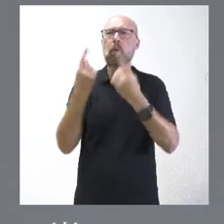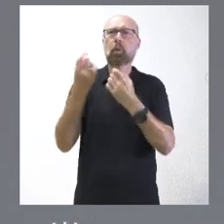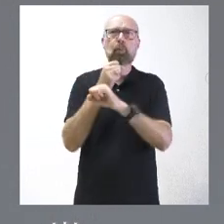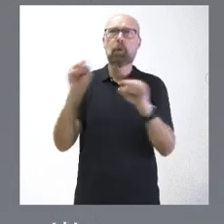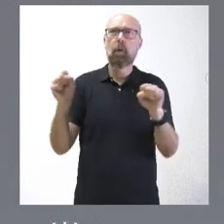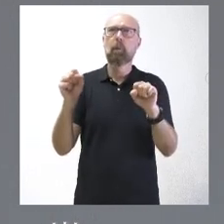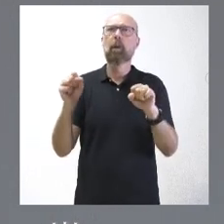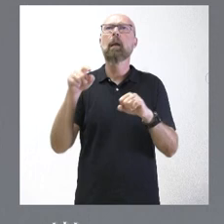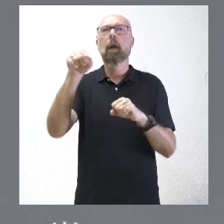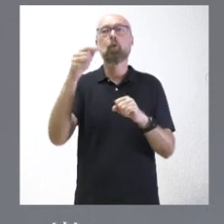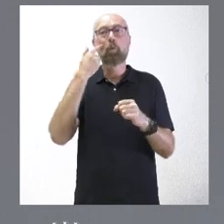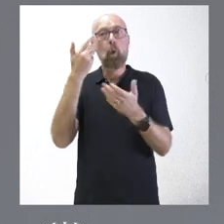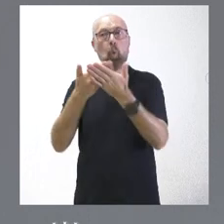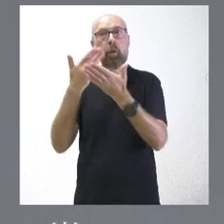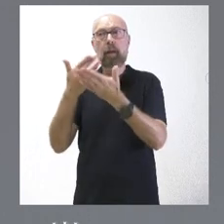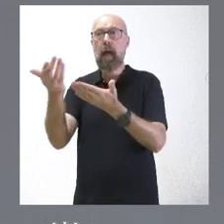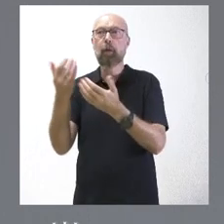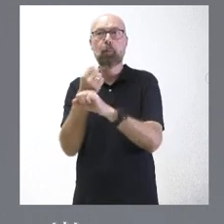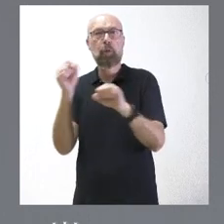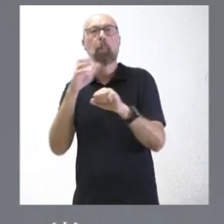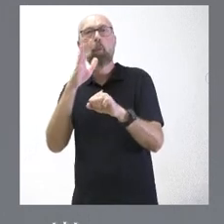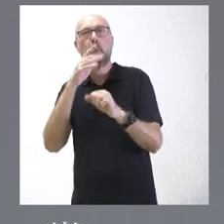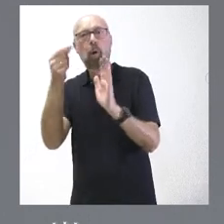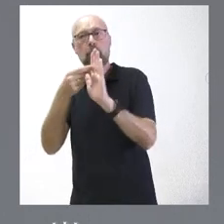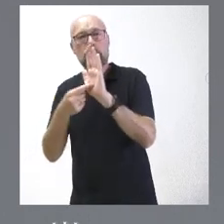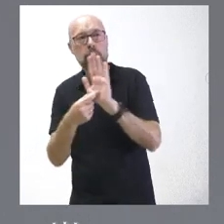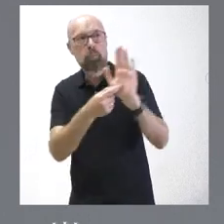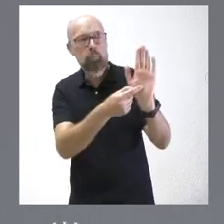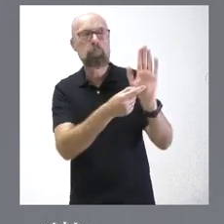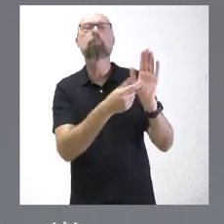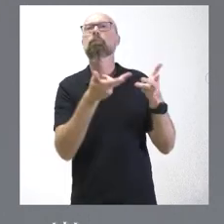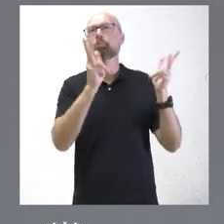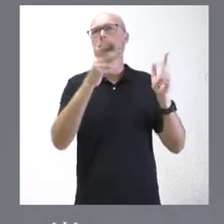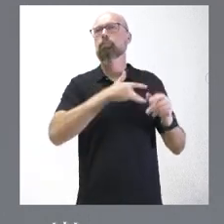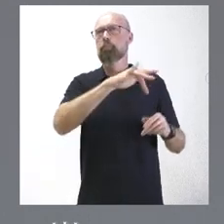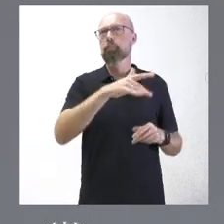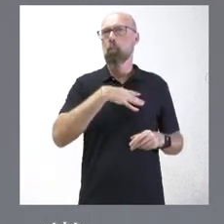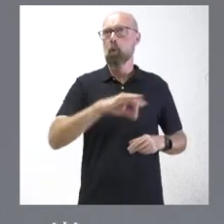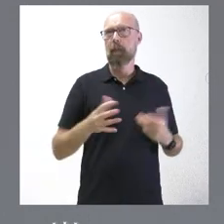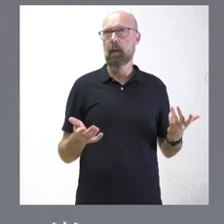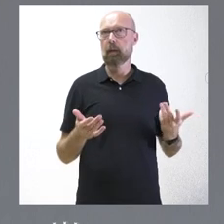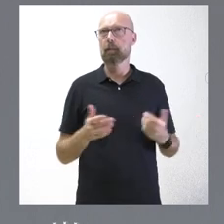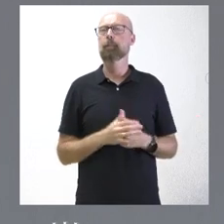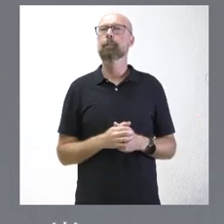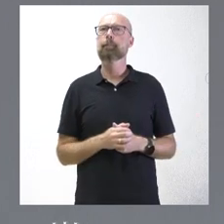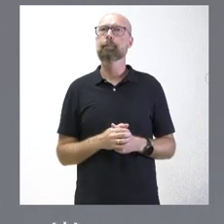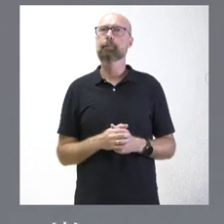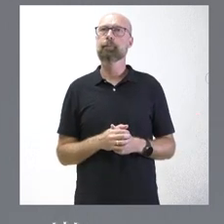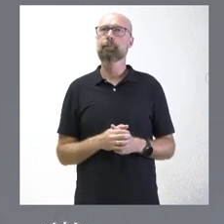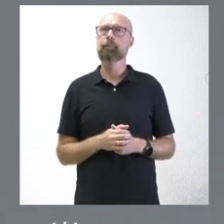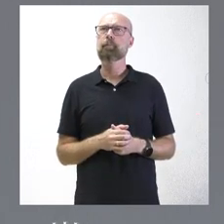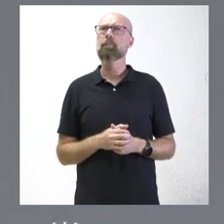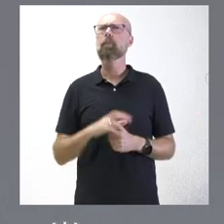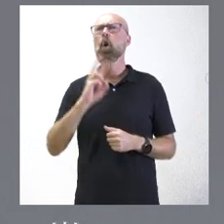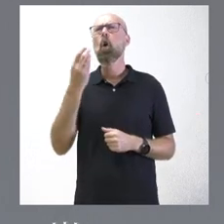debidamente justificados exceptuaría a estos centros de la adaptación arquitectónica y